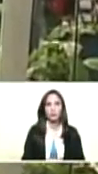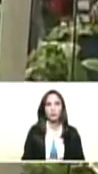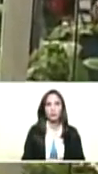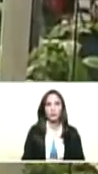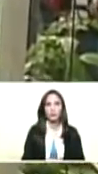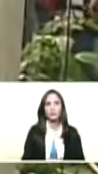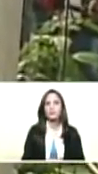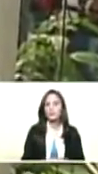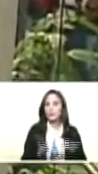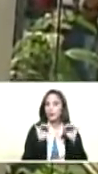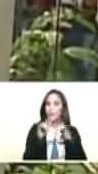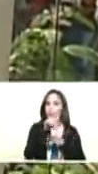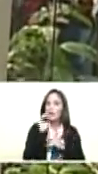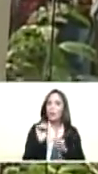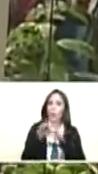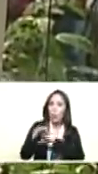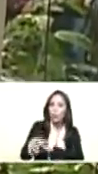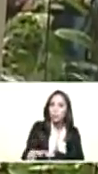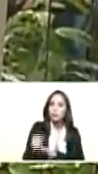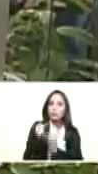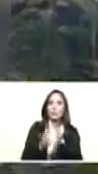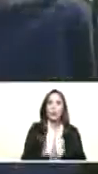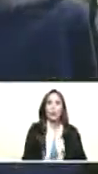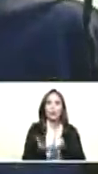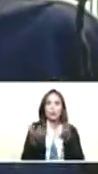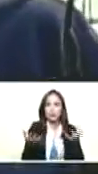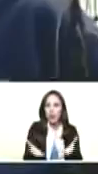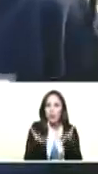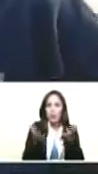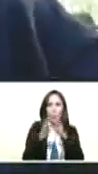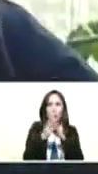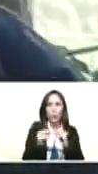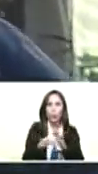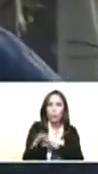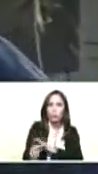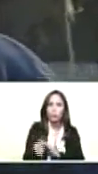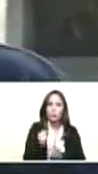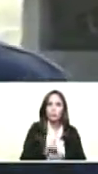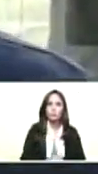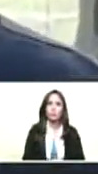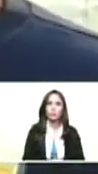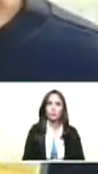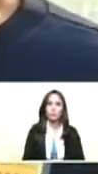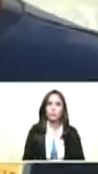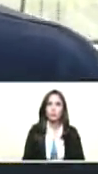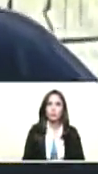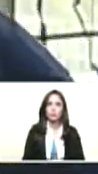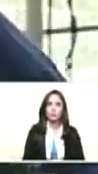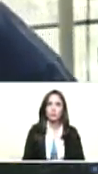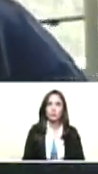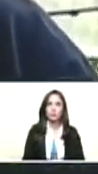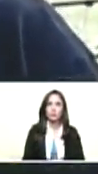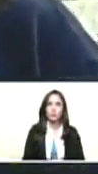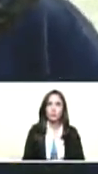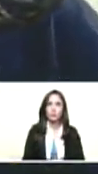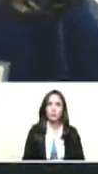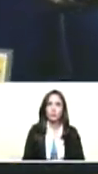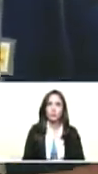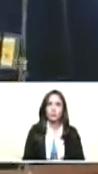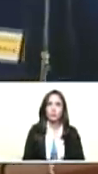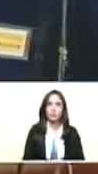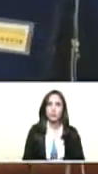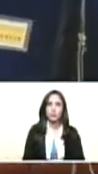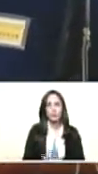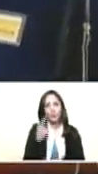que usted coseche, aunque sea una lechuga y unos tú me dices. No, me quité de la tijera, presidente. Presidente, mire a su lado derecho